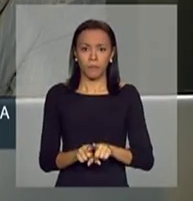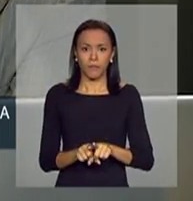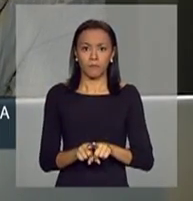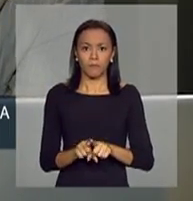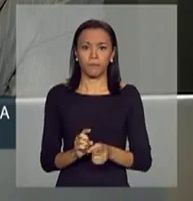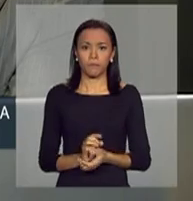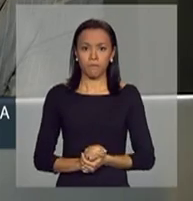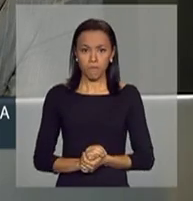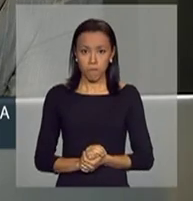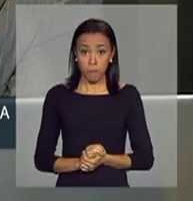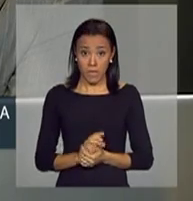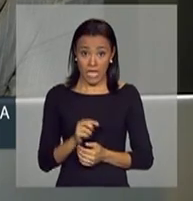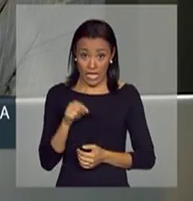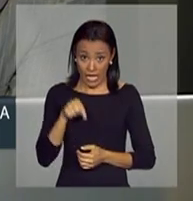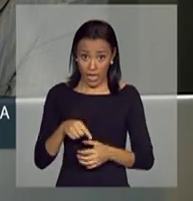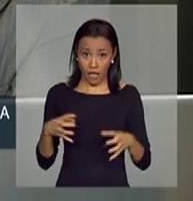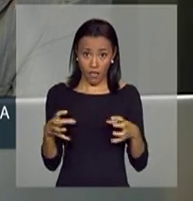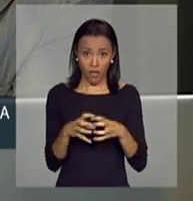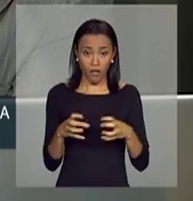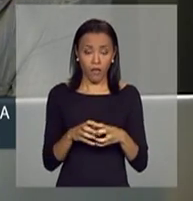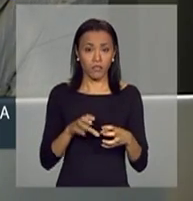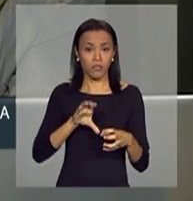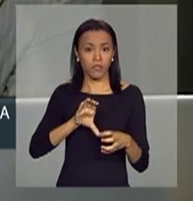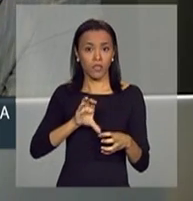comienza a mostrar la Comisión.